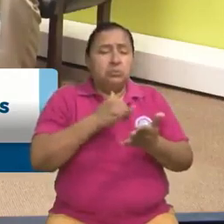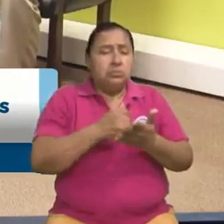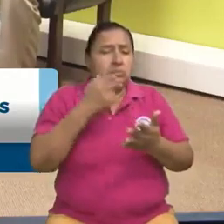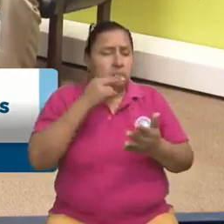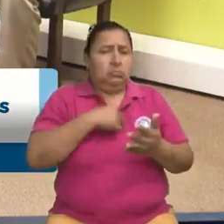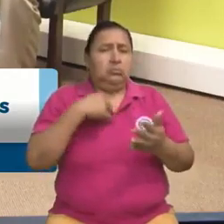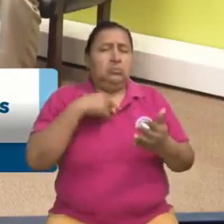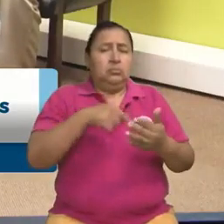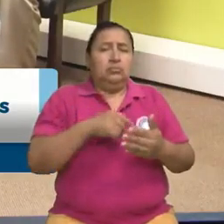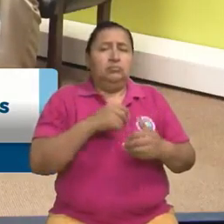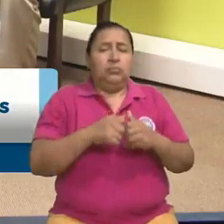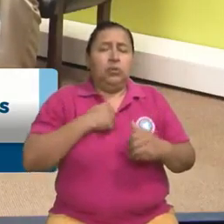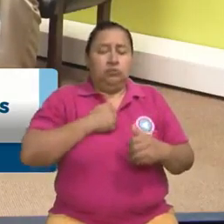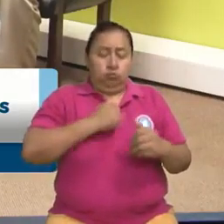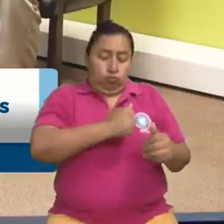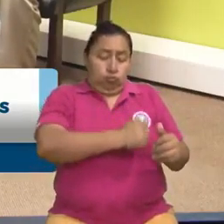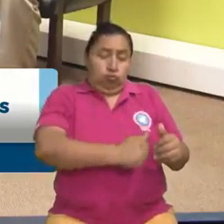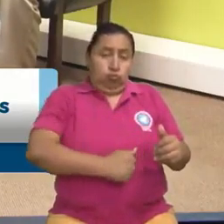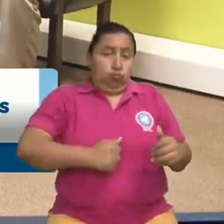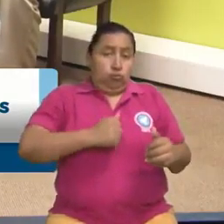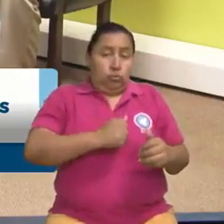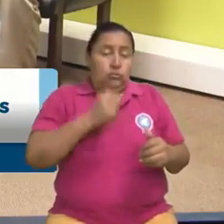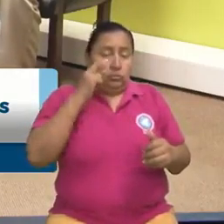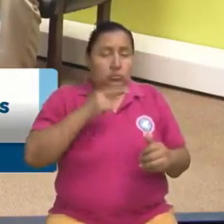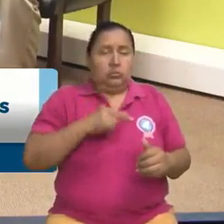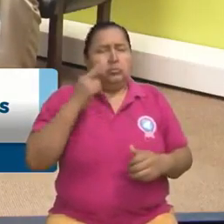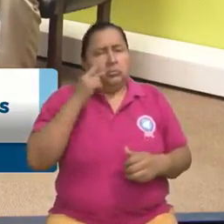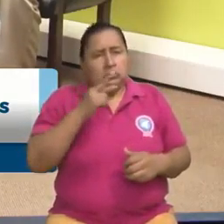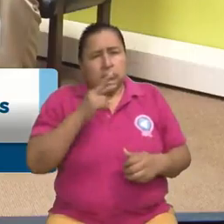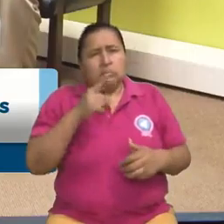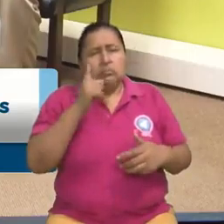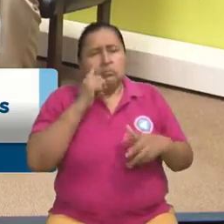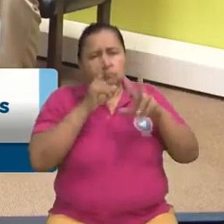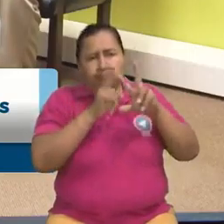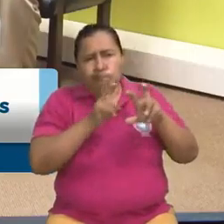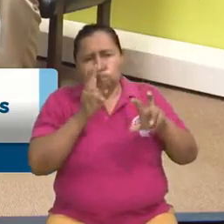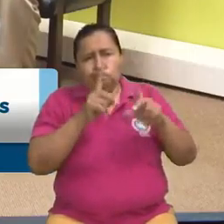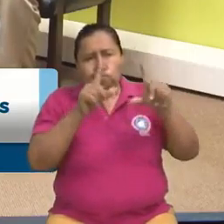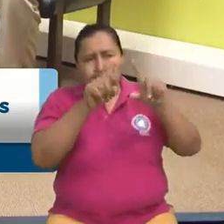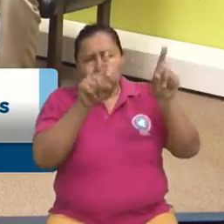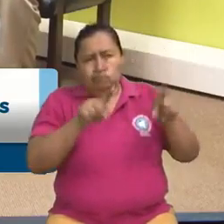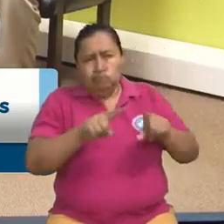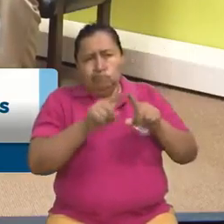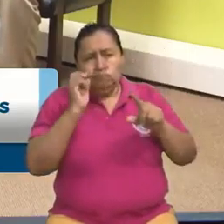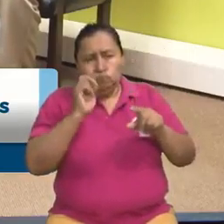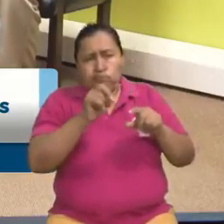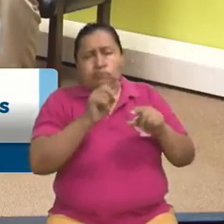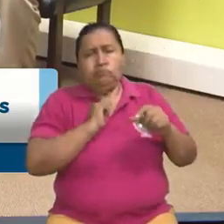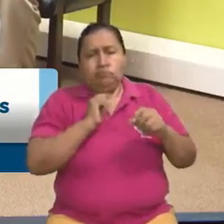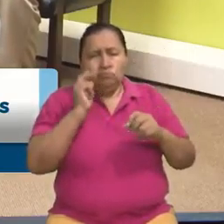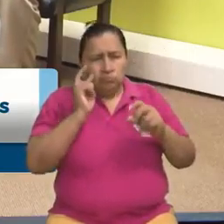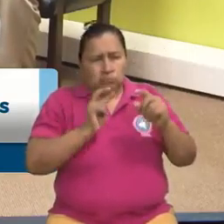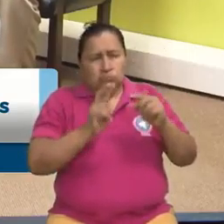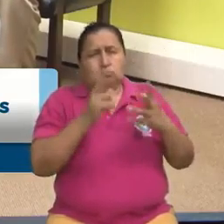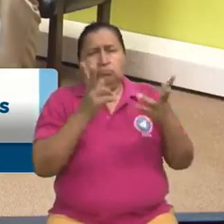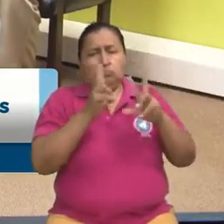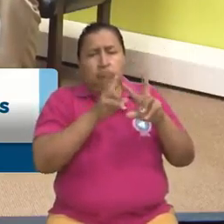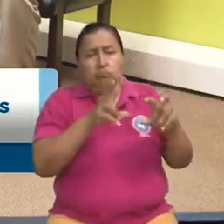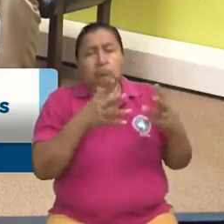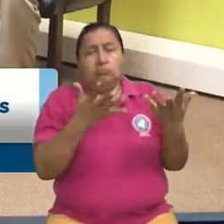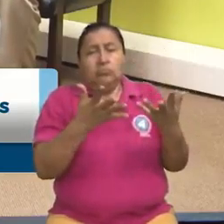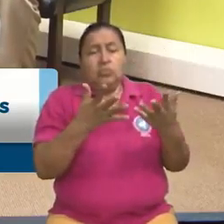un ultrasonido, ¿verdad? Y se valora los cortocircuitos que decimos nosotros, que es